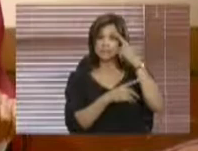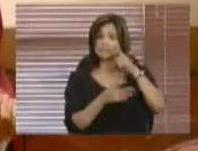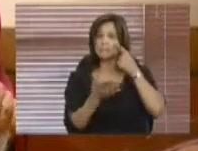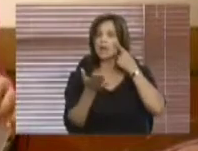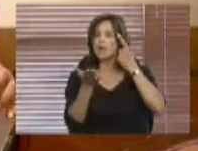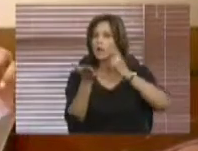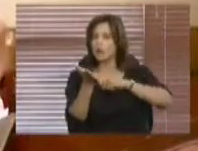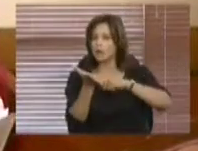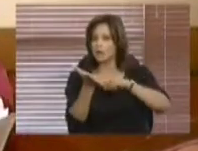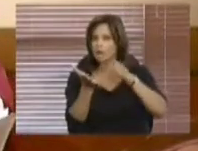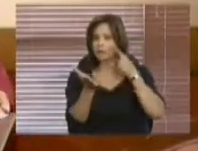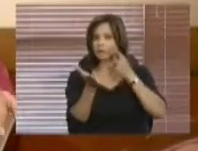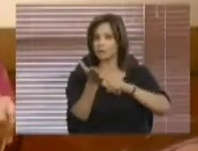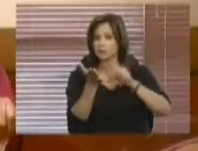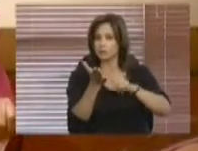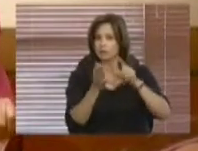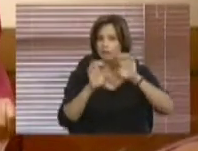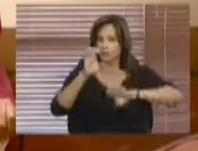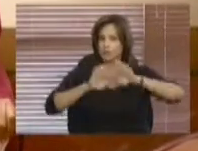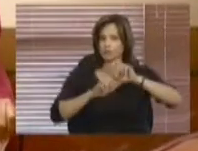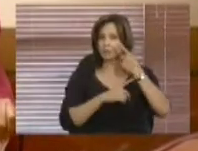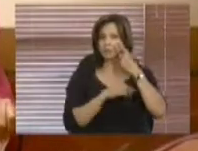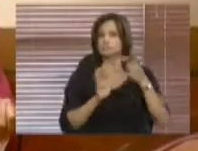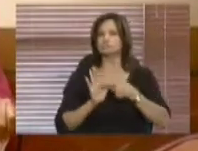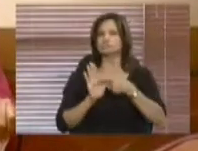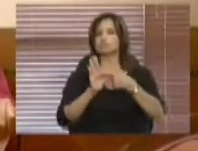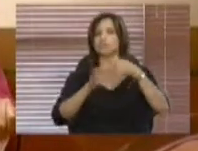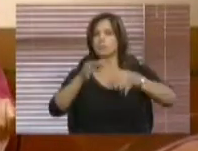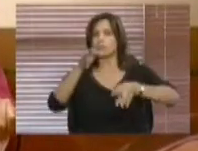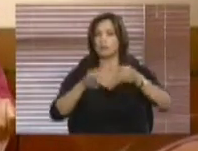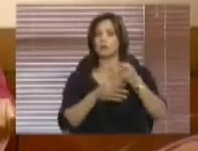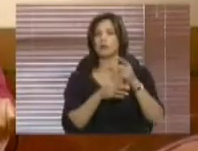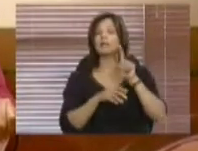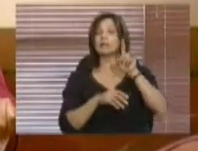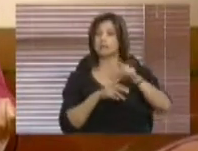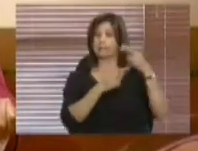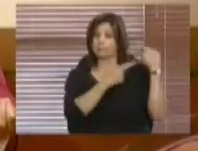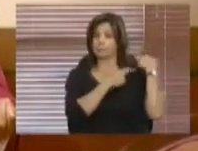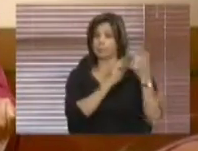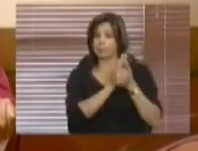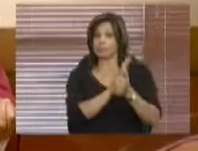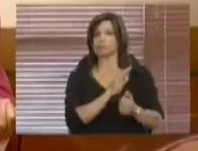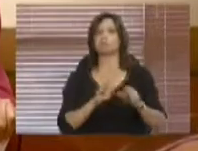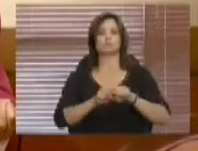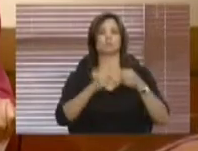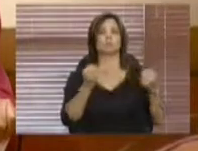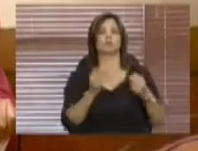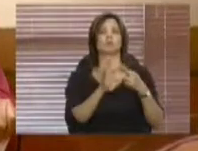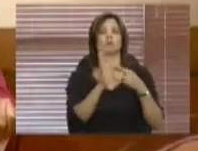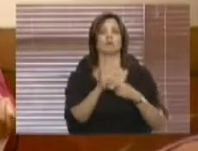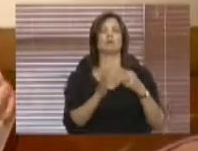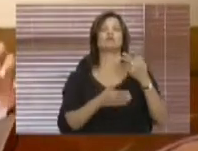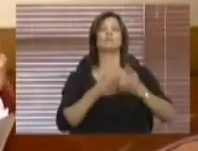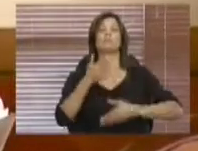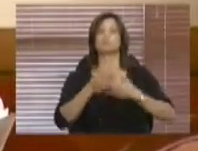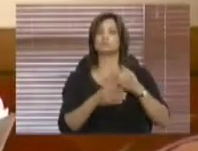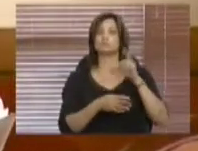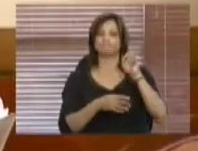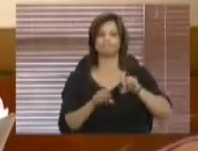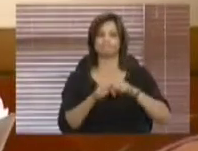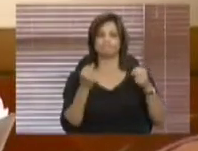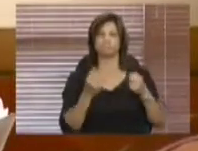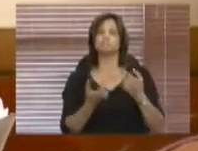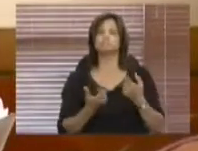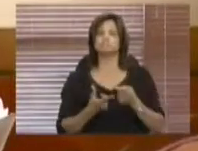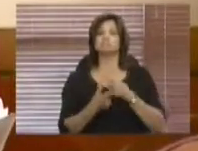sin levantar el acta correspondiente ni someter al accionante a la jurisdicción competente, se vulneran las reglas del debido proceso.